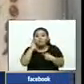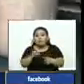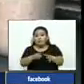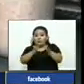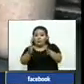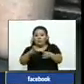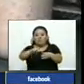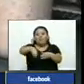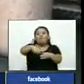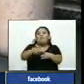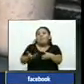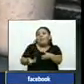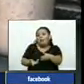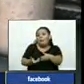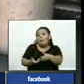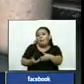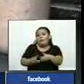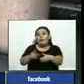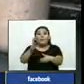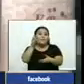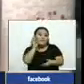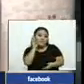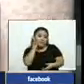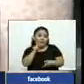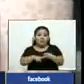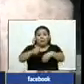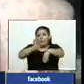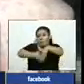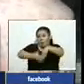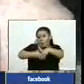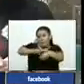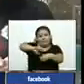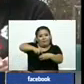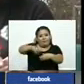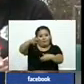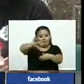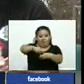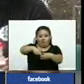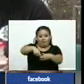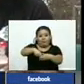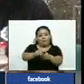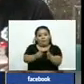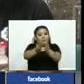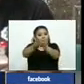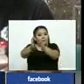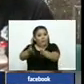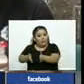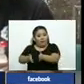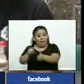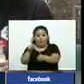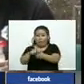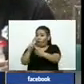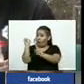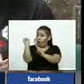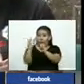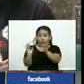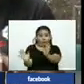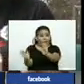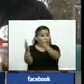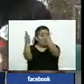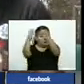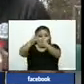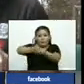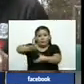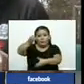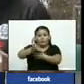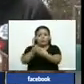esta mezcla lleva fresas, piña y naranja. Luego tenemos a nuestro producto estrella,